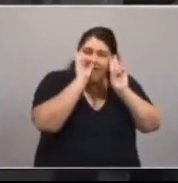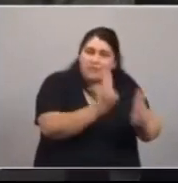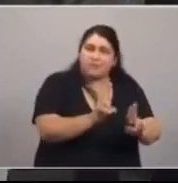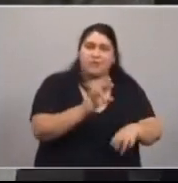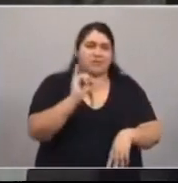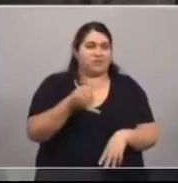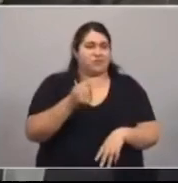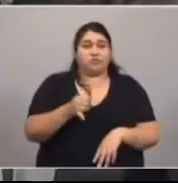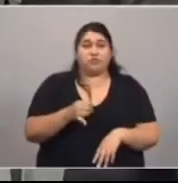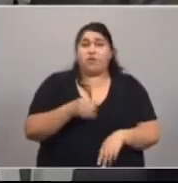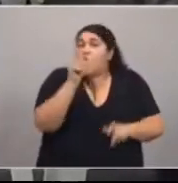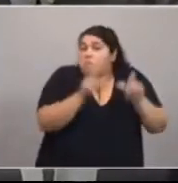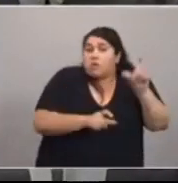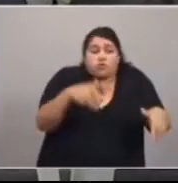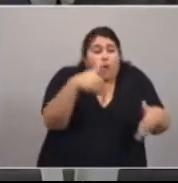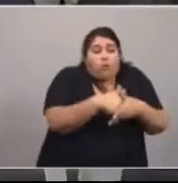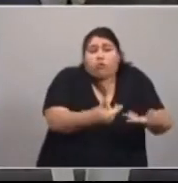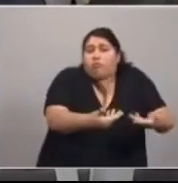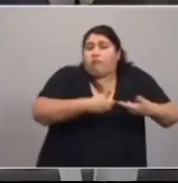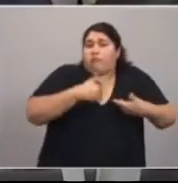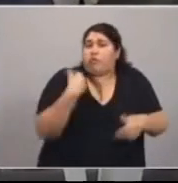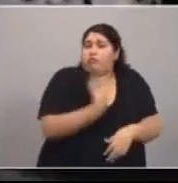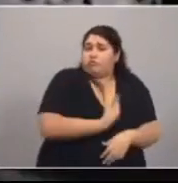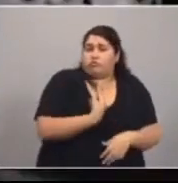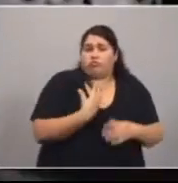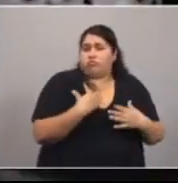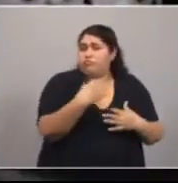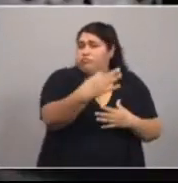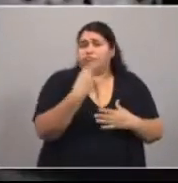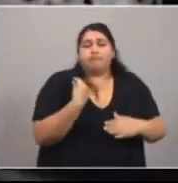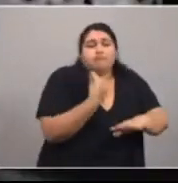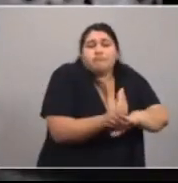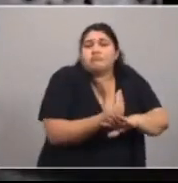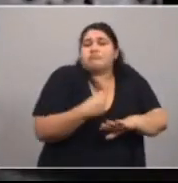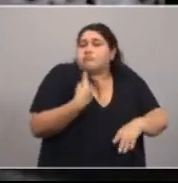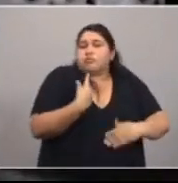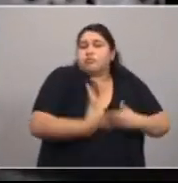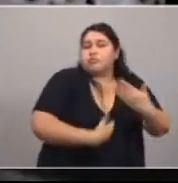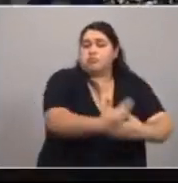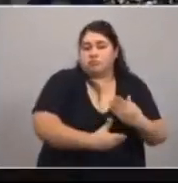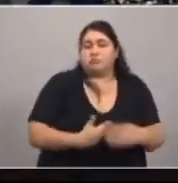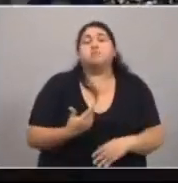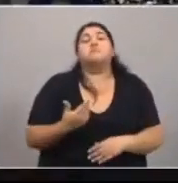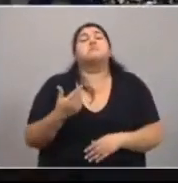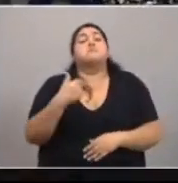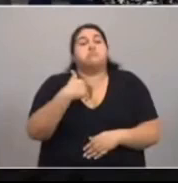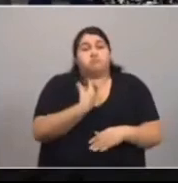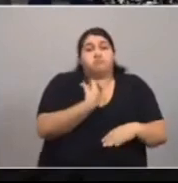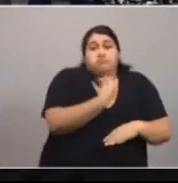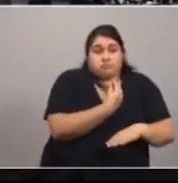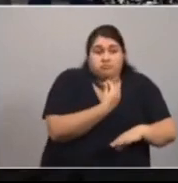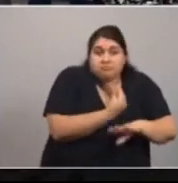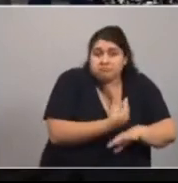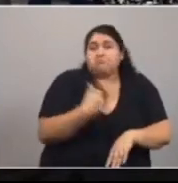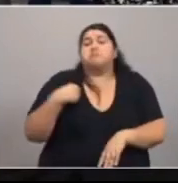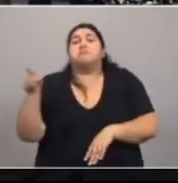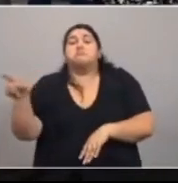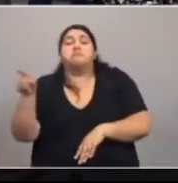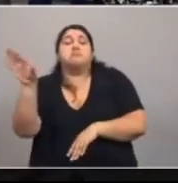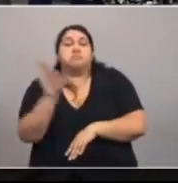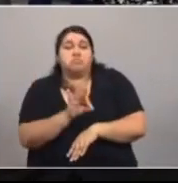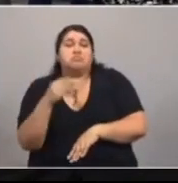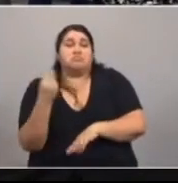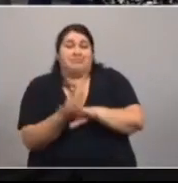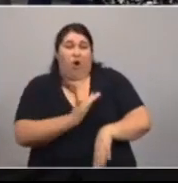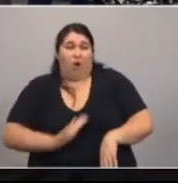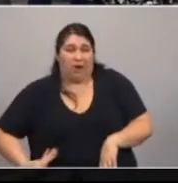nos eligió para que cumplamos una función. A mí de intendente, a Axel de gobernador, a mi ley de presidente, y creo que hay que tener